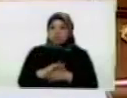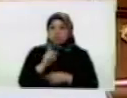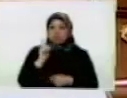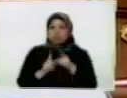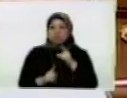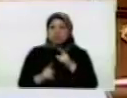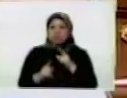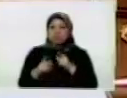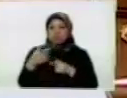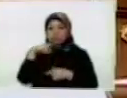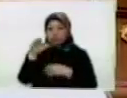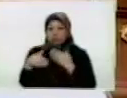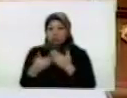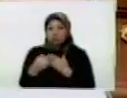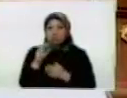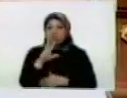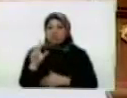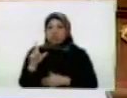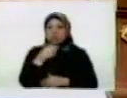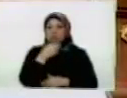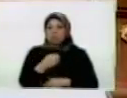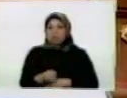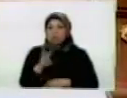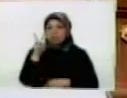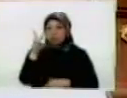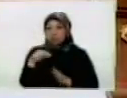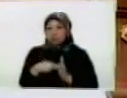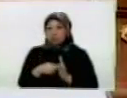dicha comisión hasta el 31 de diciembre del año